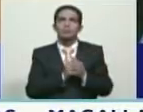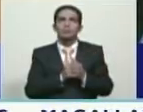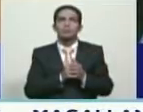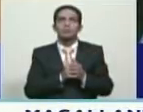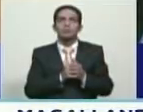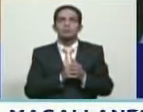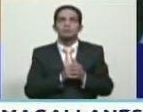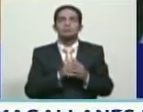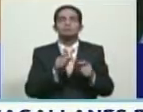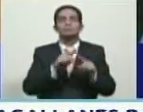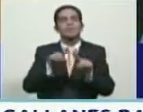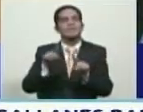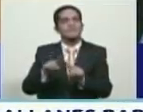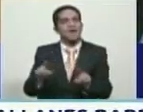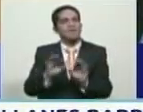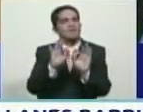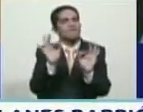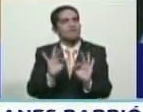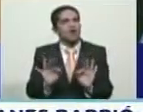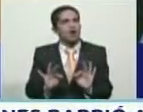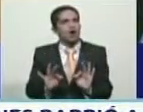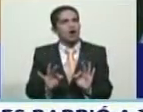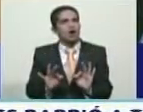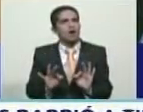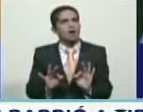en distintas formas